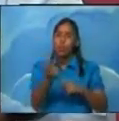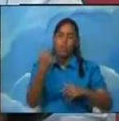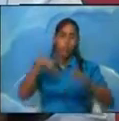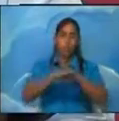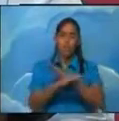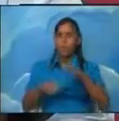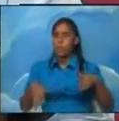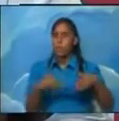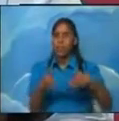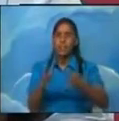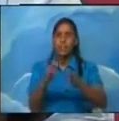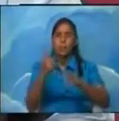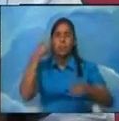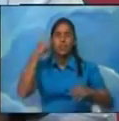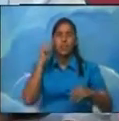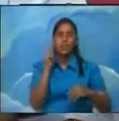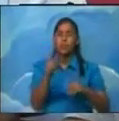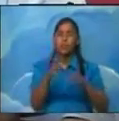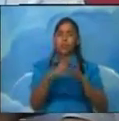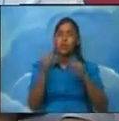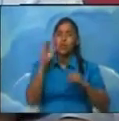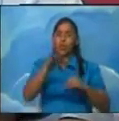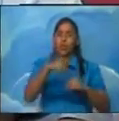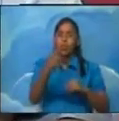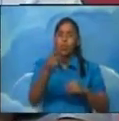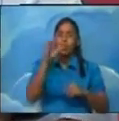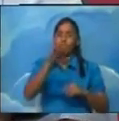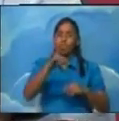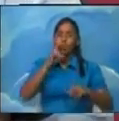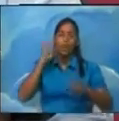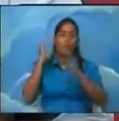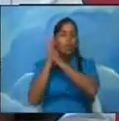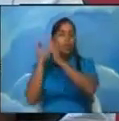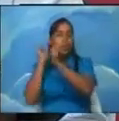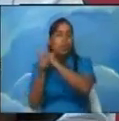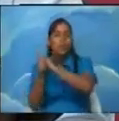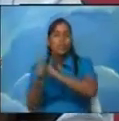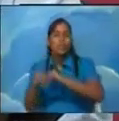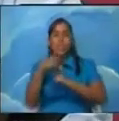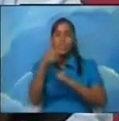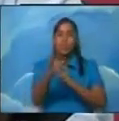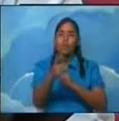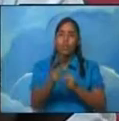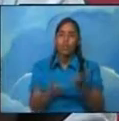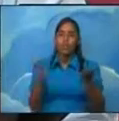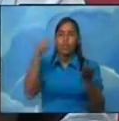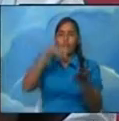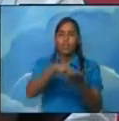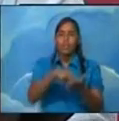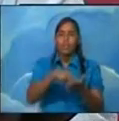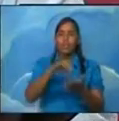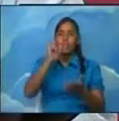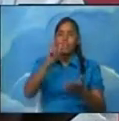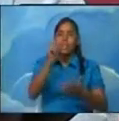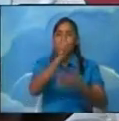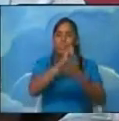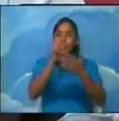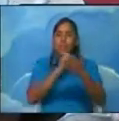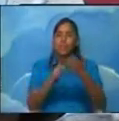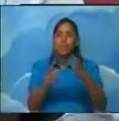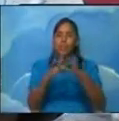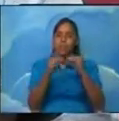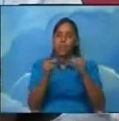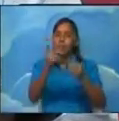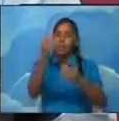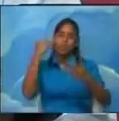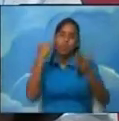el camino, cuando te acuestes y cuando te levantes, y la escribirás en los